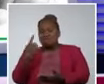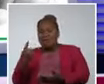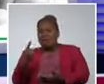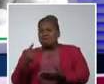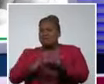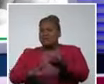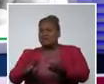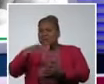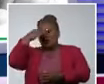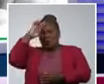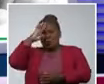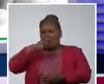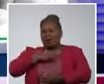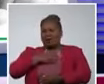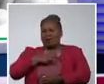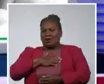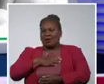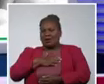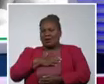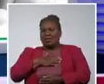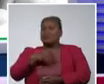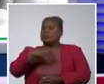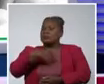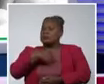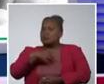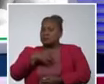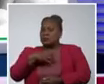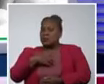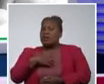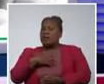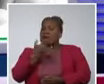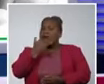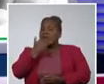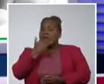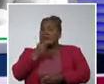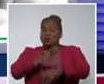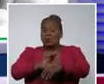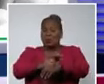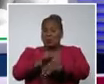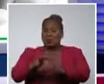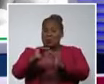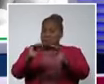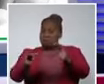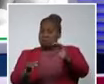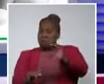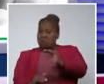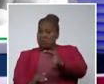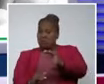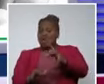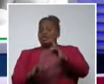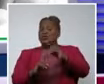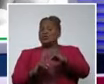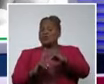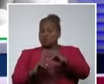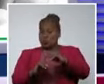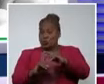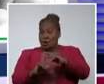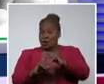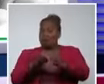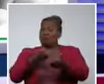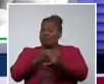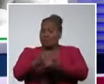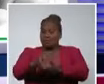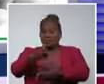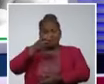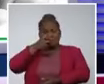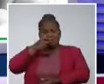aunque no presenta una baja tasa de incidencia por COVID-19, Las Tunas mantienen vigilancia epidemiológica 10